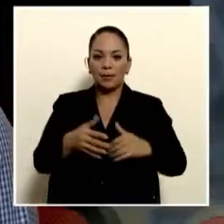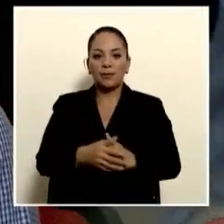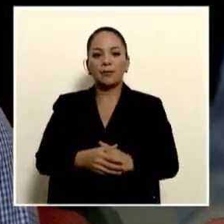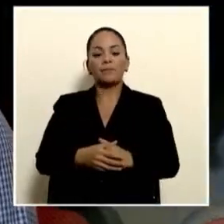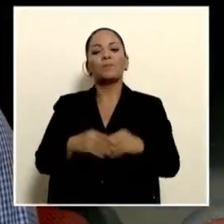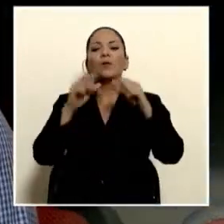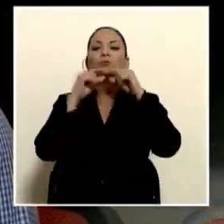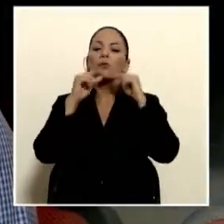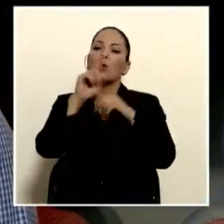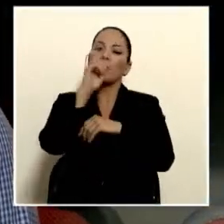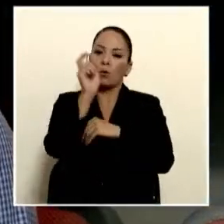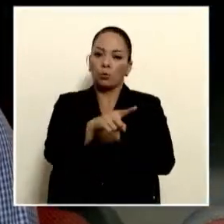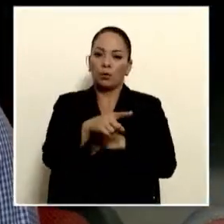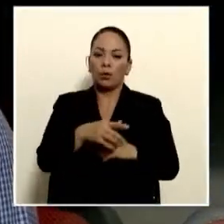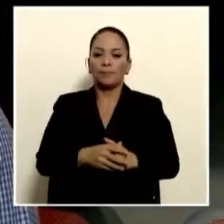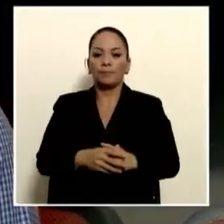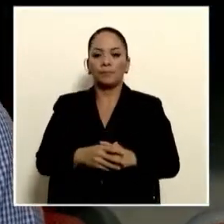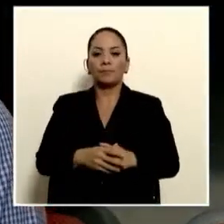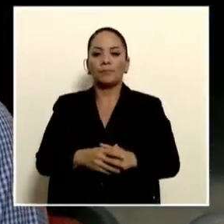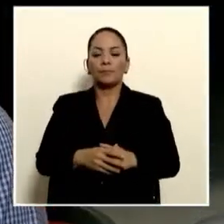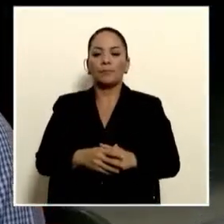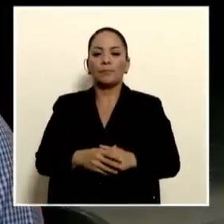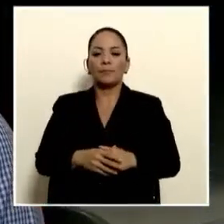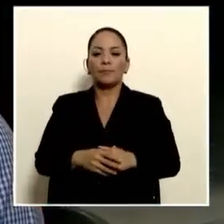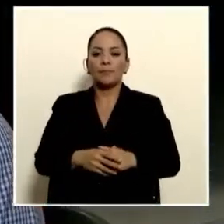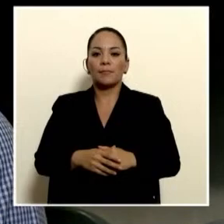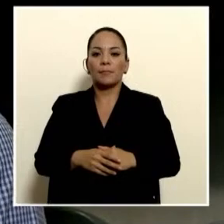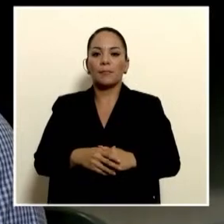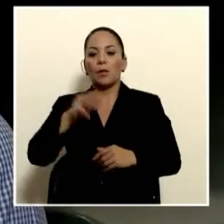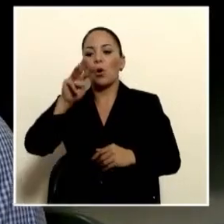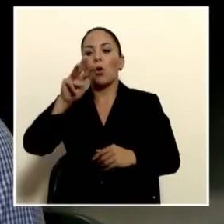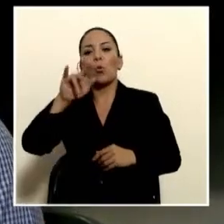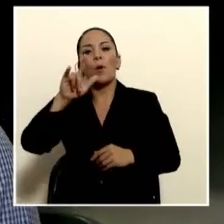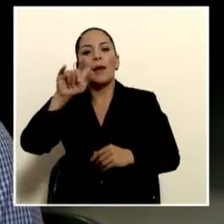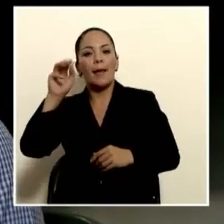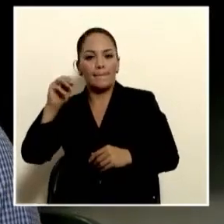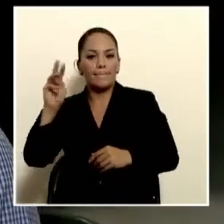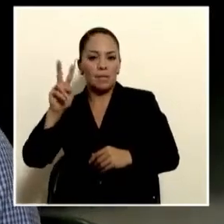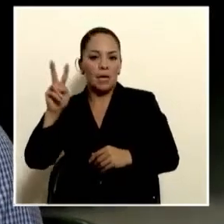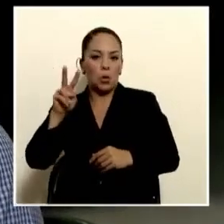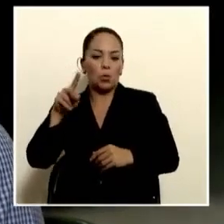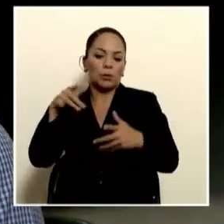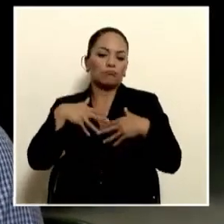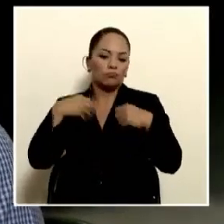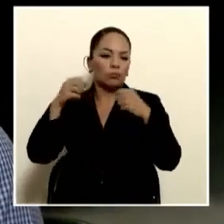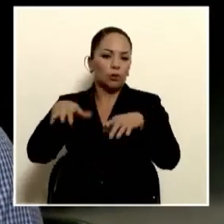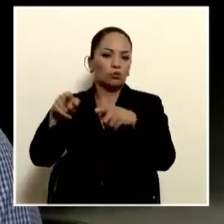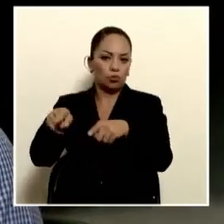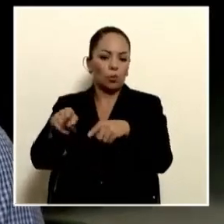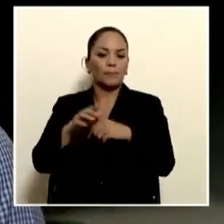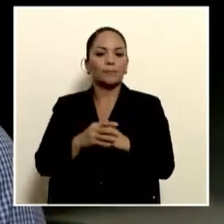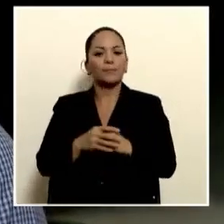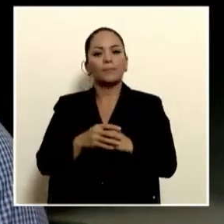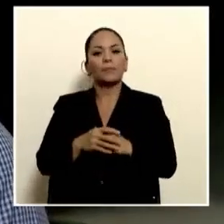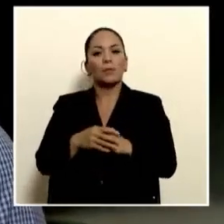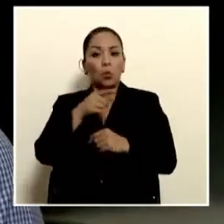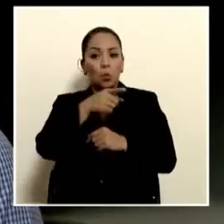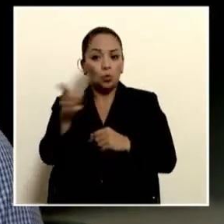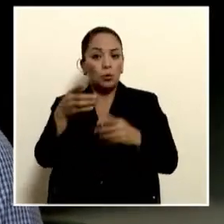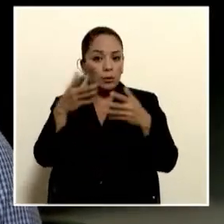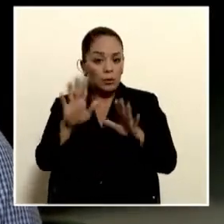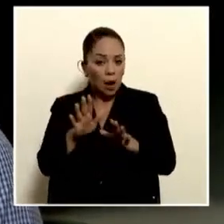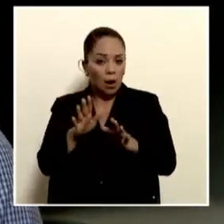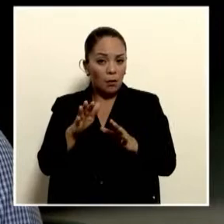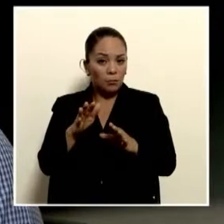Don Rodrigo, ante la salida de don William Villalobos, la renuncia de él, ya se valora o ya tienen los